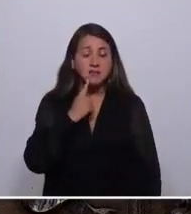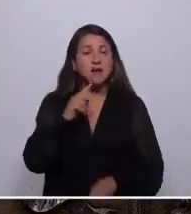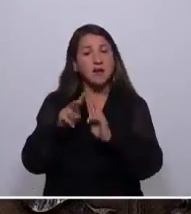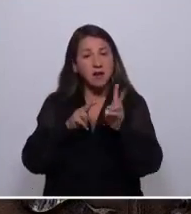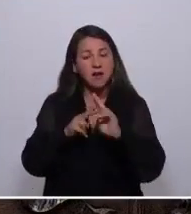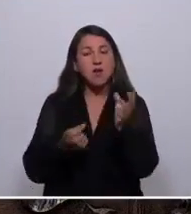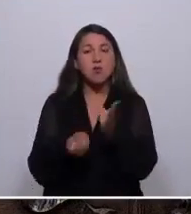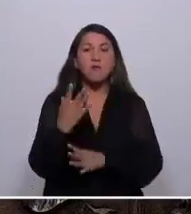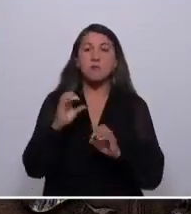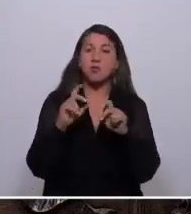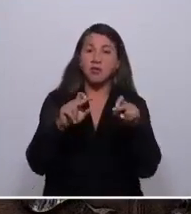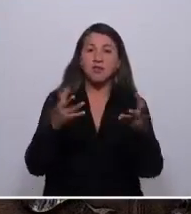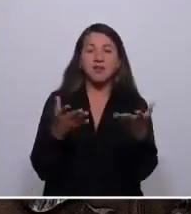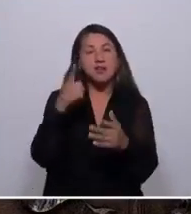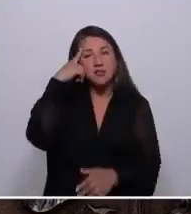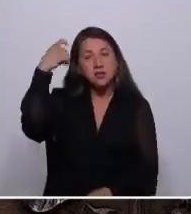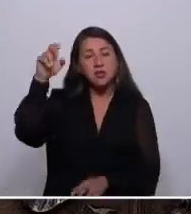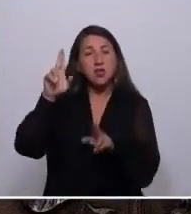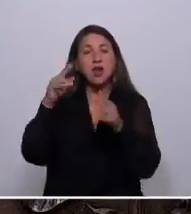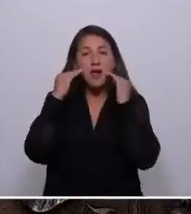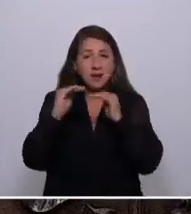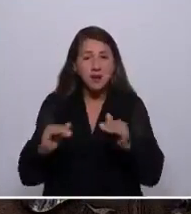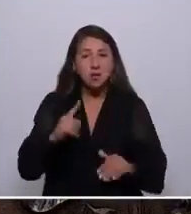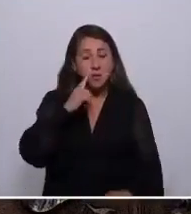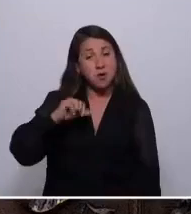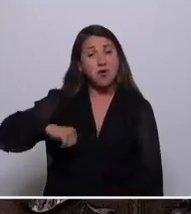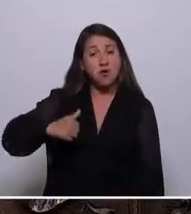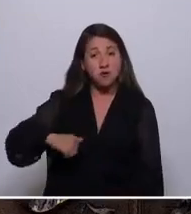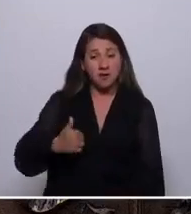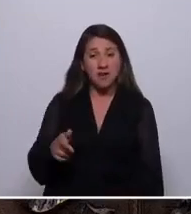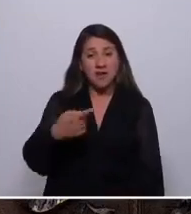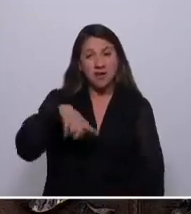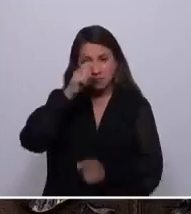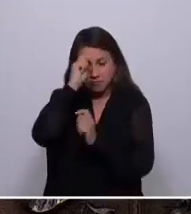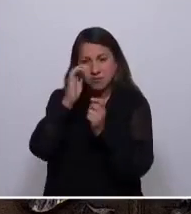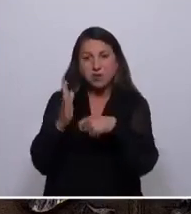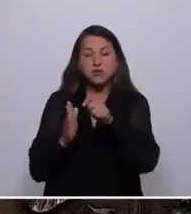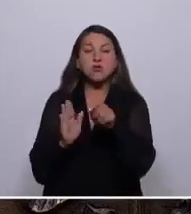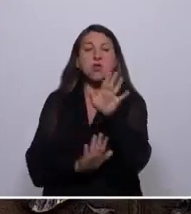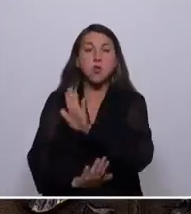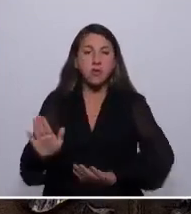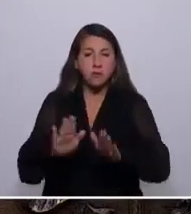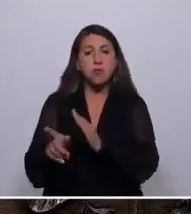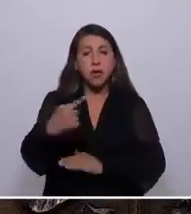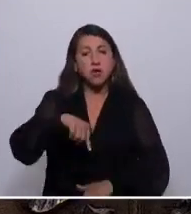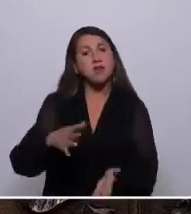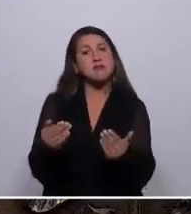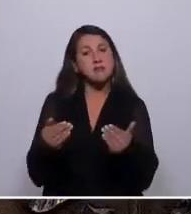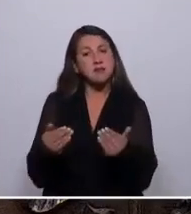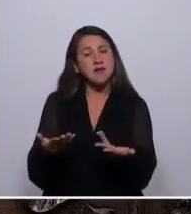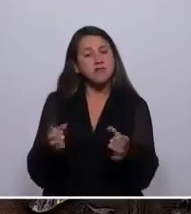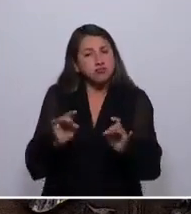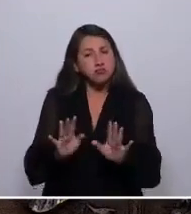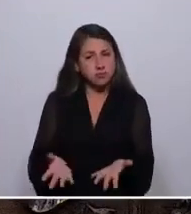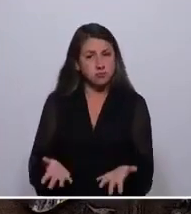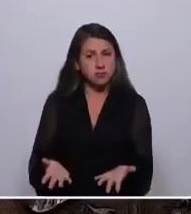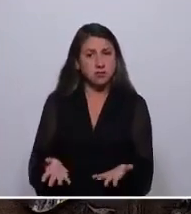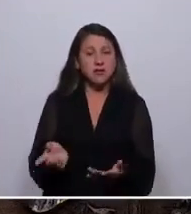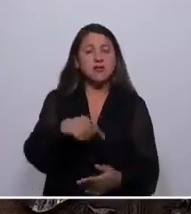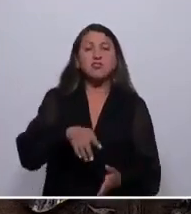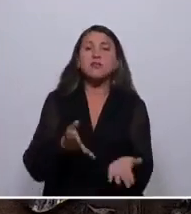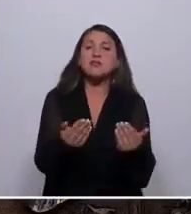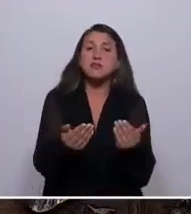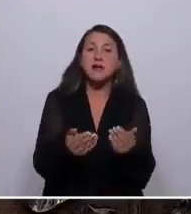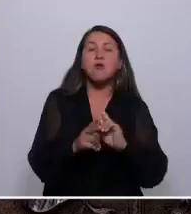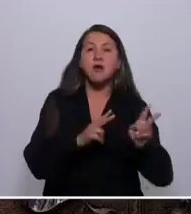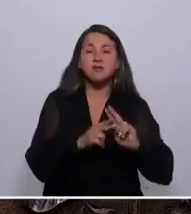nueva oportunidad para soñar que los niños, niñas y jóvenes serán reconocidos y protegidos como lo necesitan y merecen. Para ello necesitamos